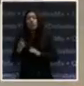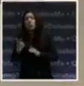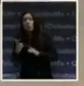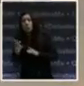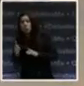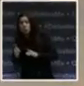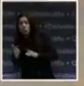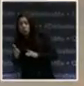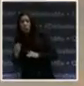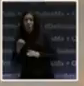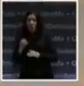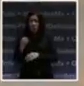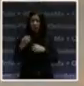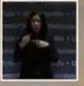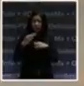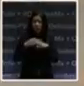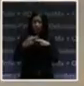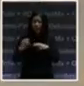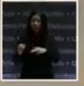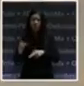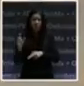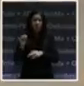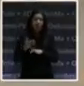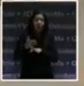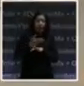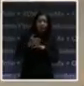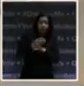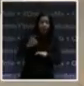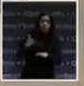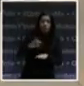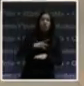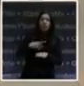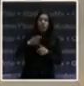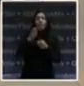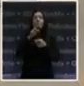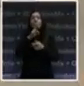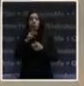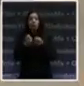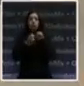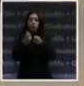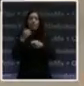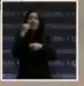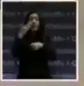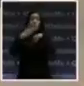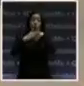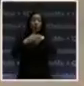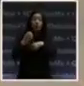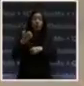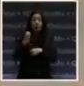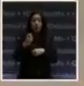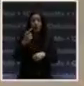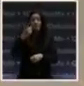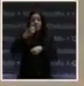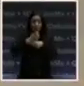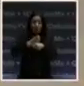ocurre. Desde julio tenemos que tener lista la mejora regulatoria si queremos el primero de enero iniciar el año con